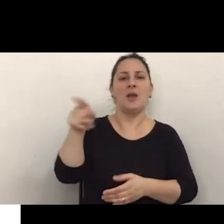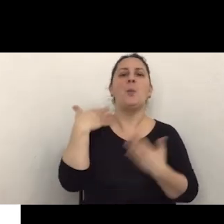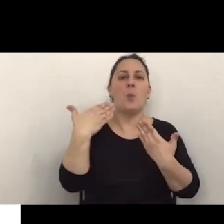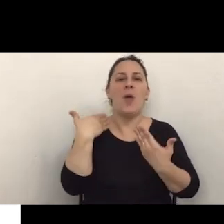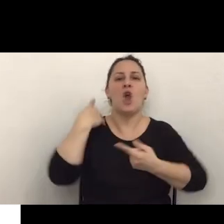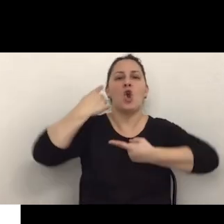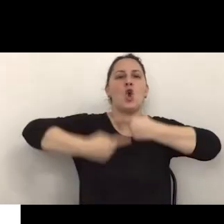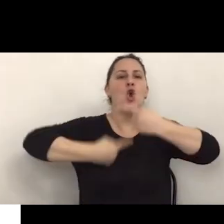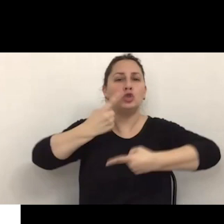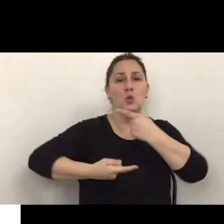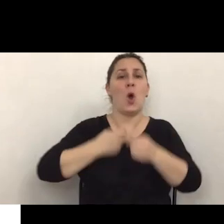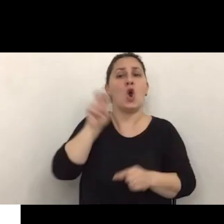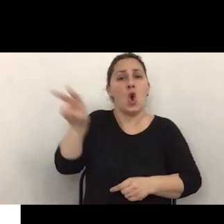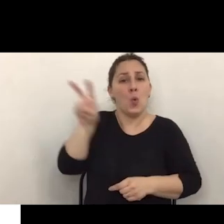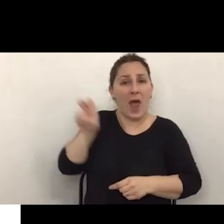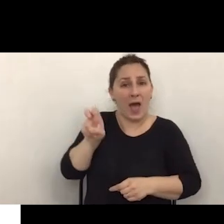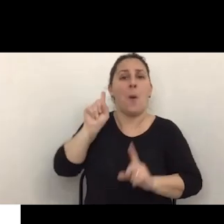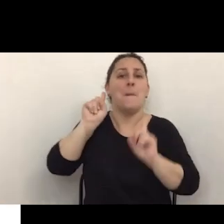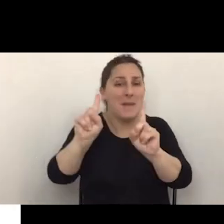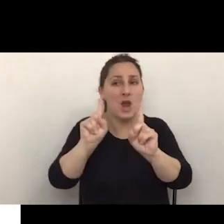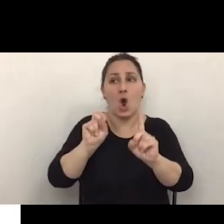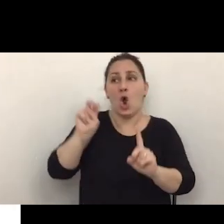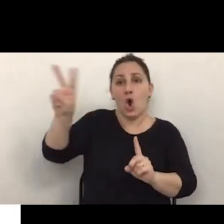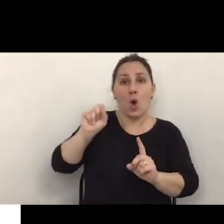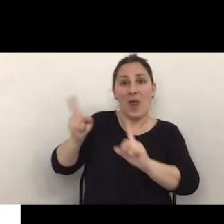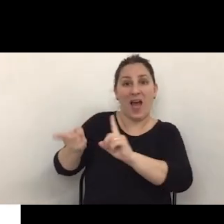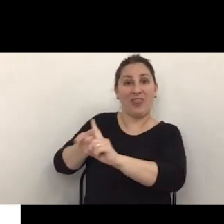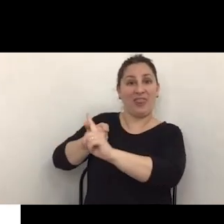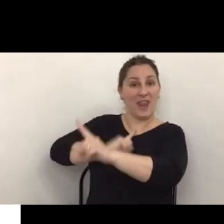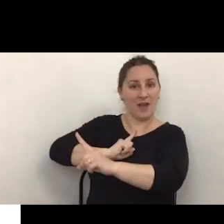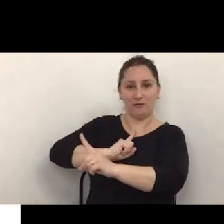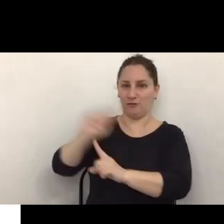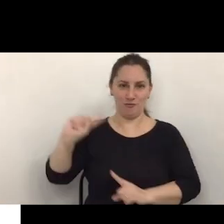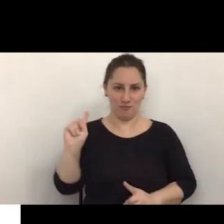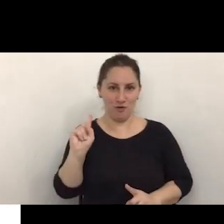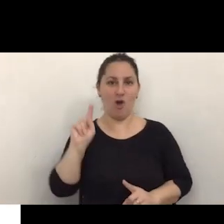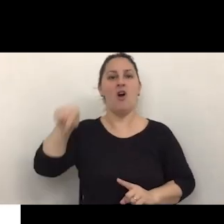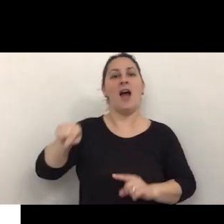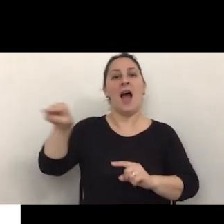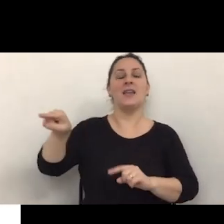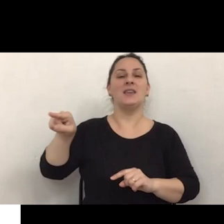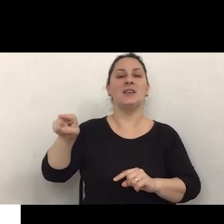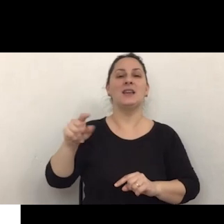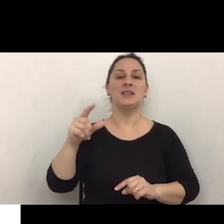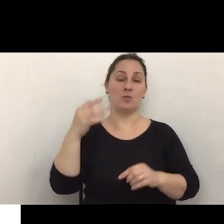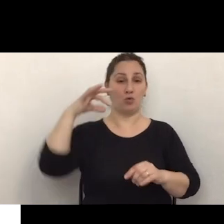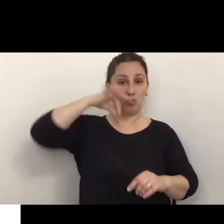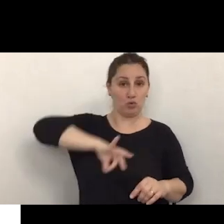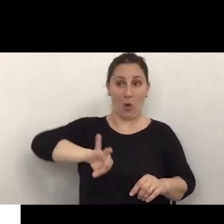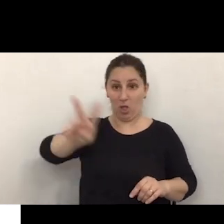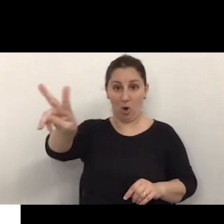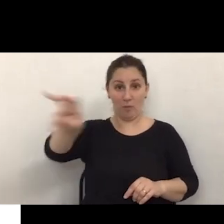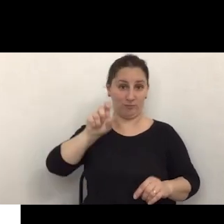continuar percibiendo, pero en vez de percibirlo directamente, va a ser a través de lo que es el salario que se convenga